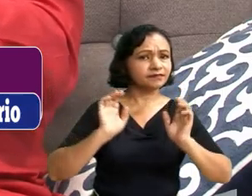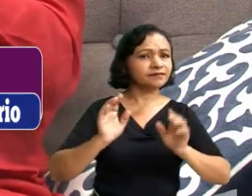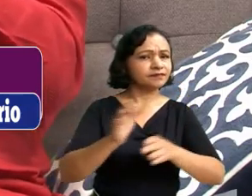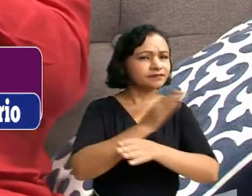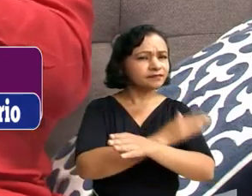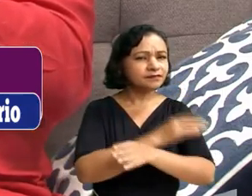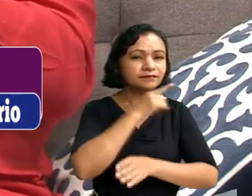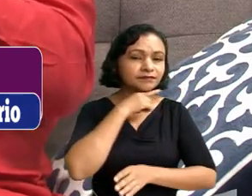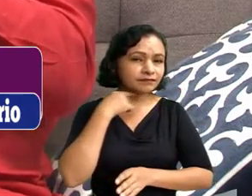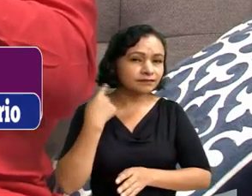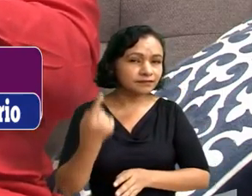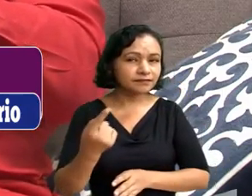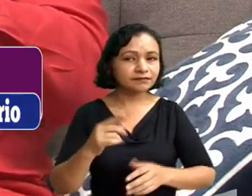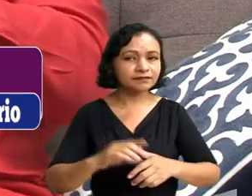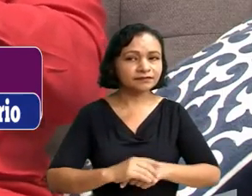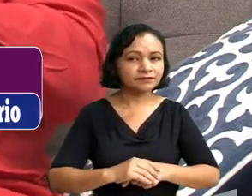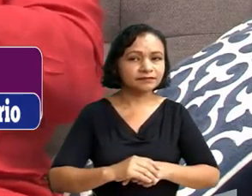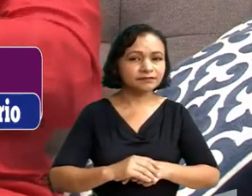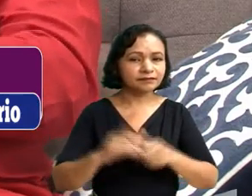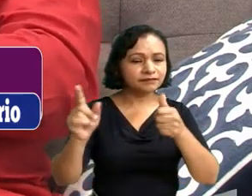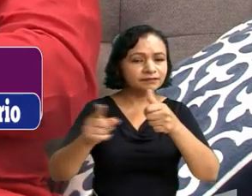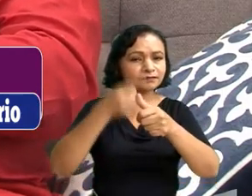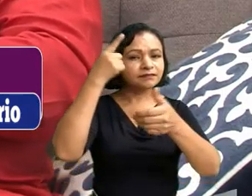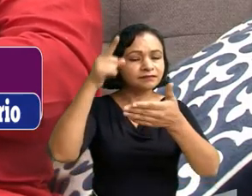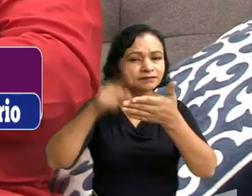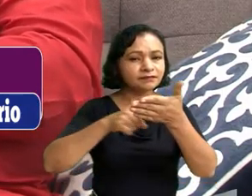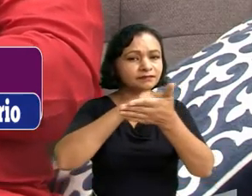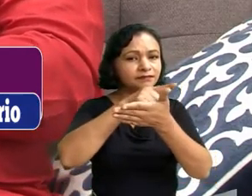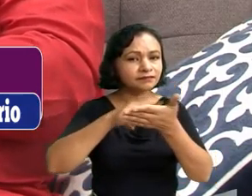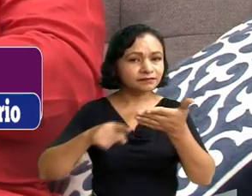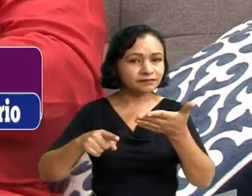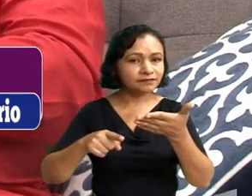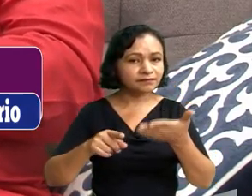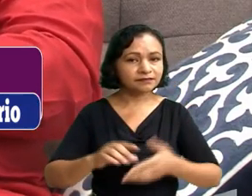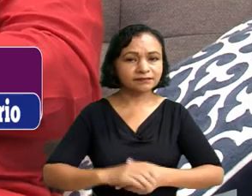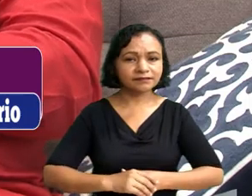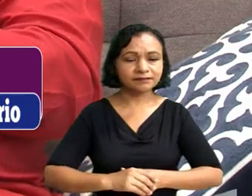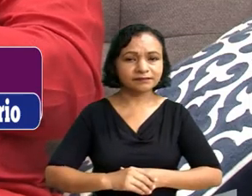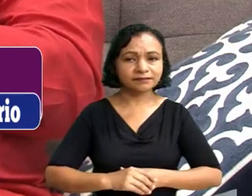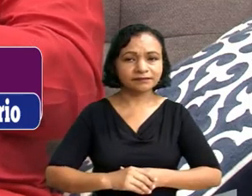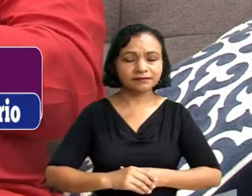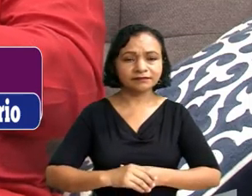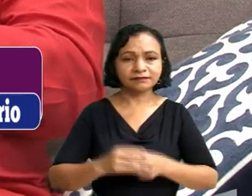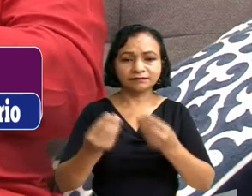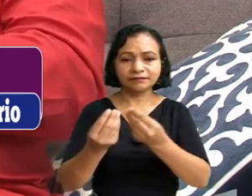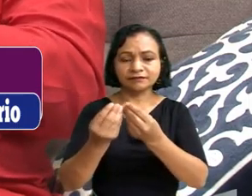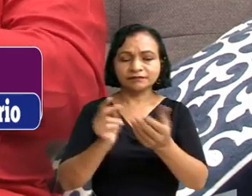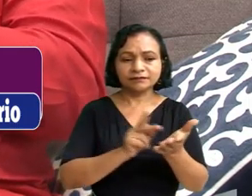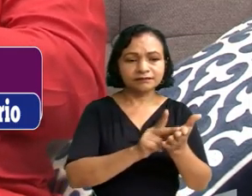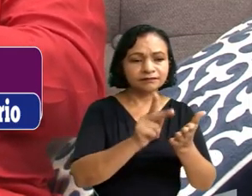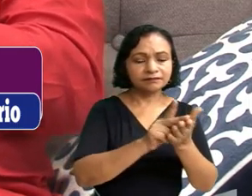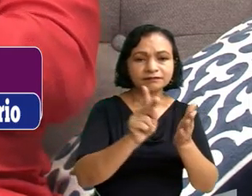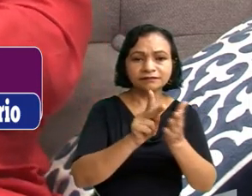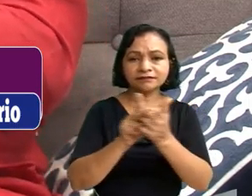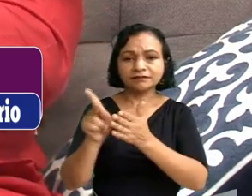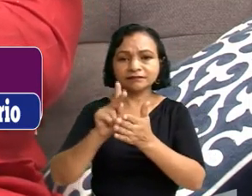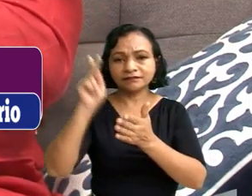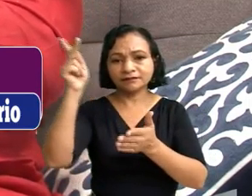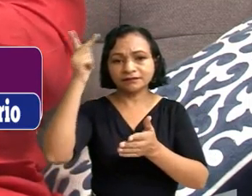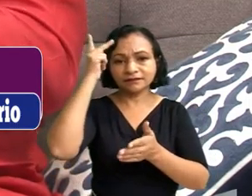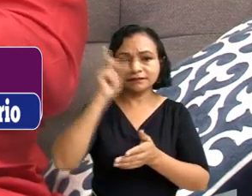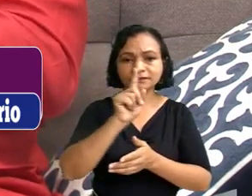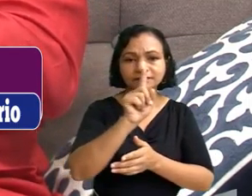la verdad es que la primera elección bruno y partidista en nicaragua fuera de